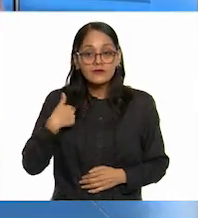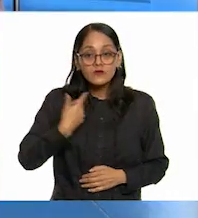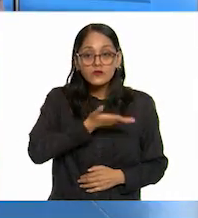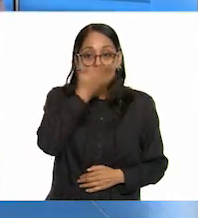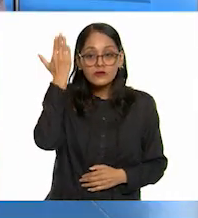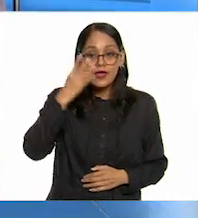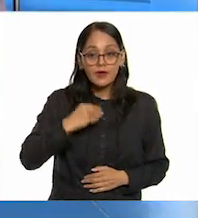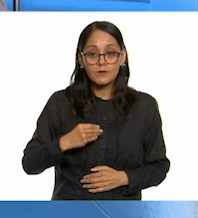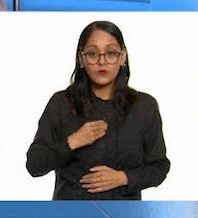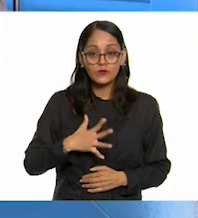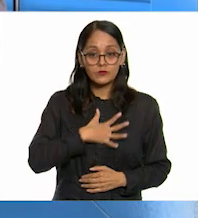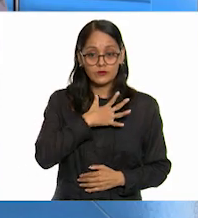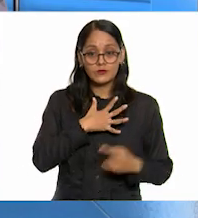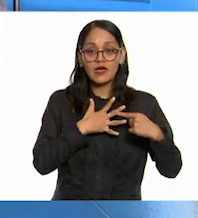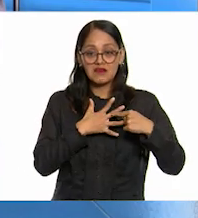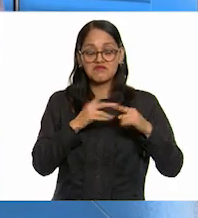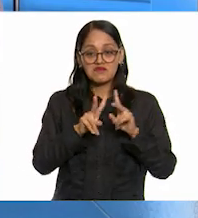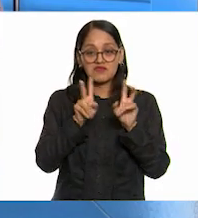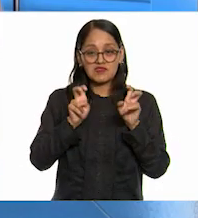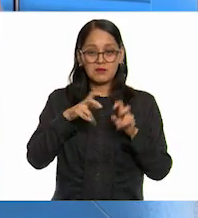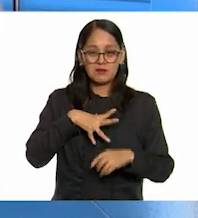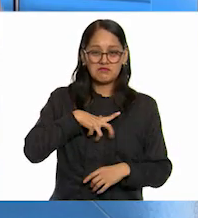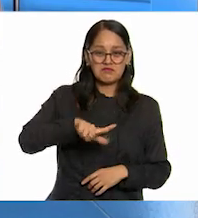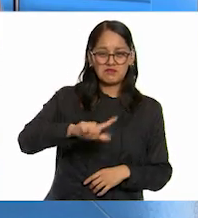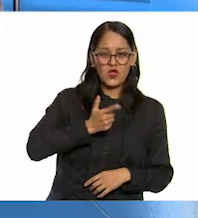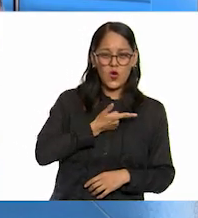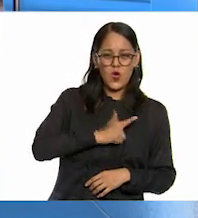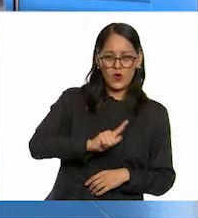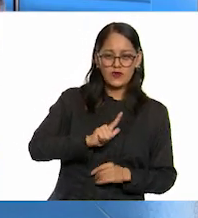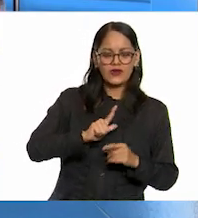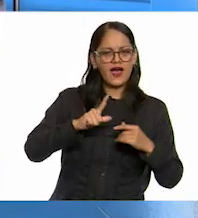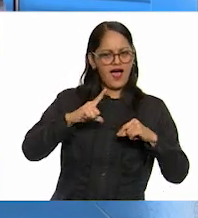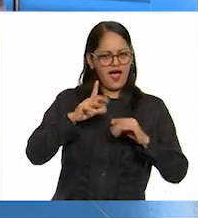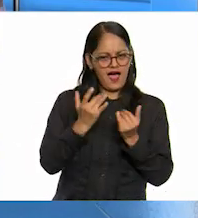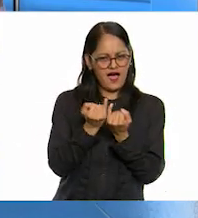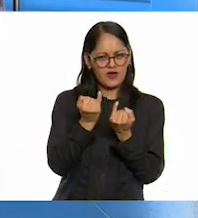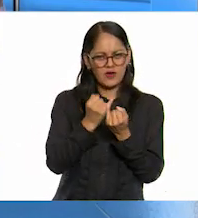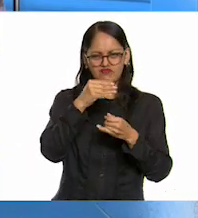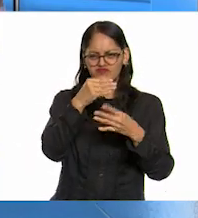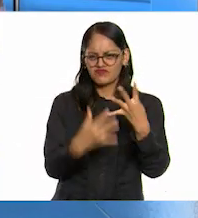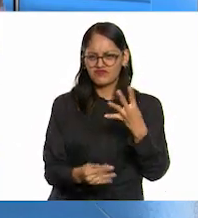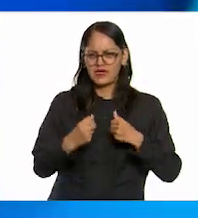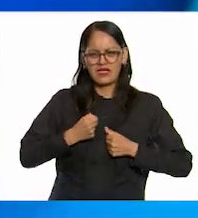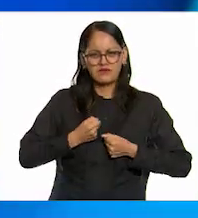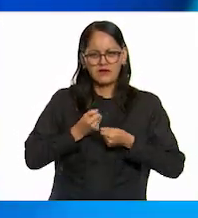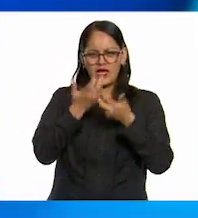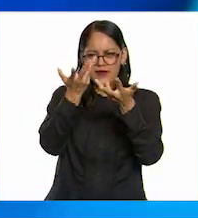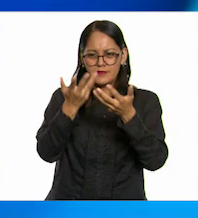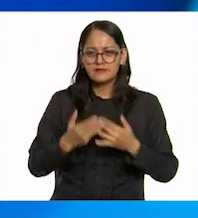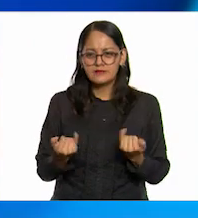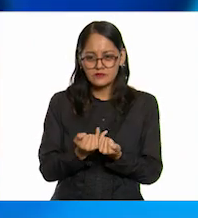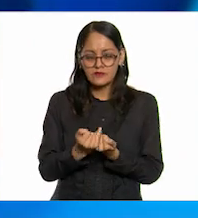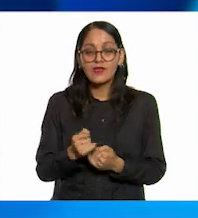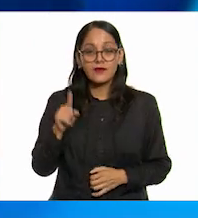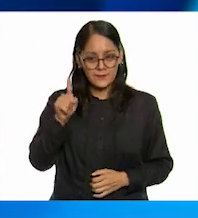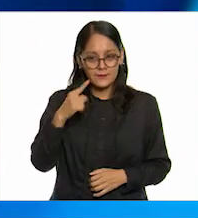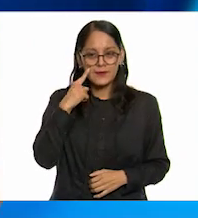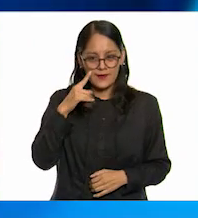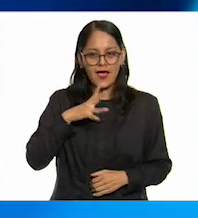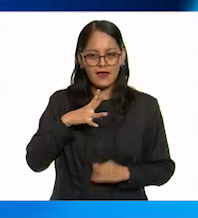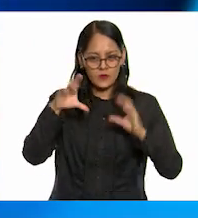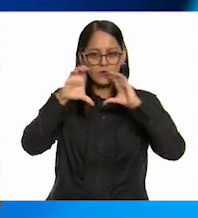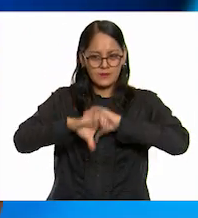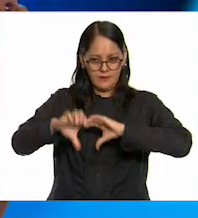emociones relacionadas con el desagrado tienen tantas formas de expresarse. Así es. Hay una canción que